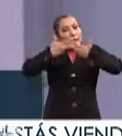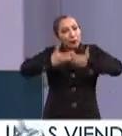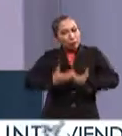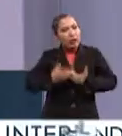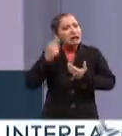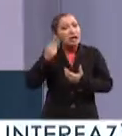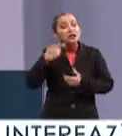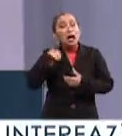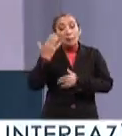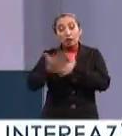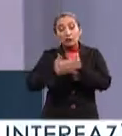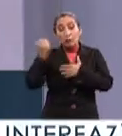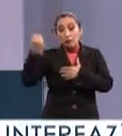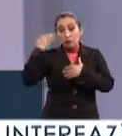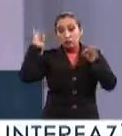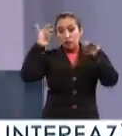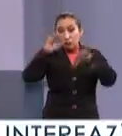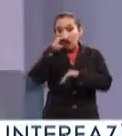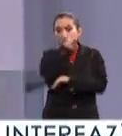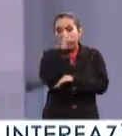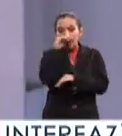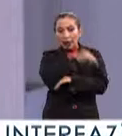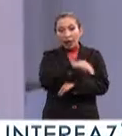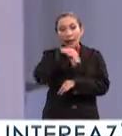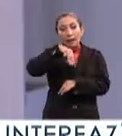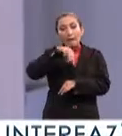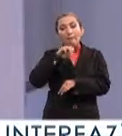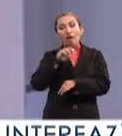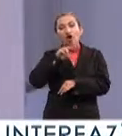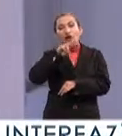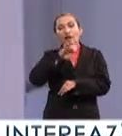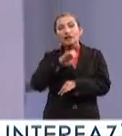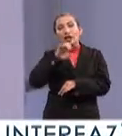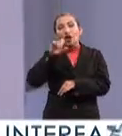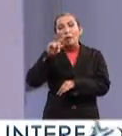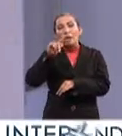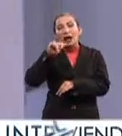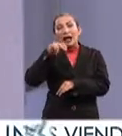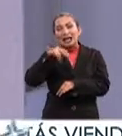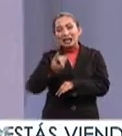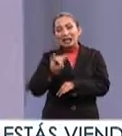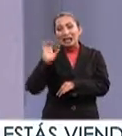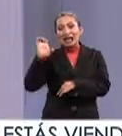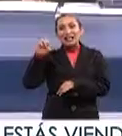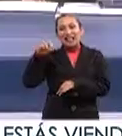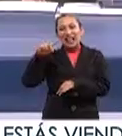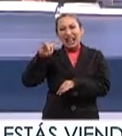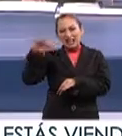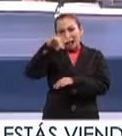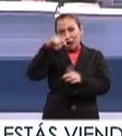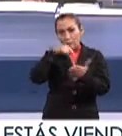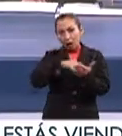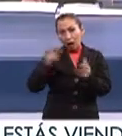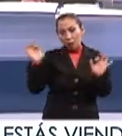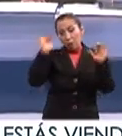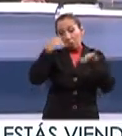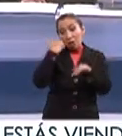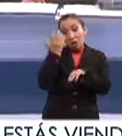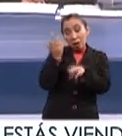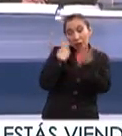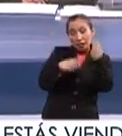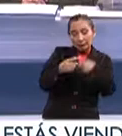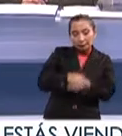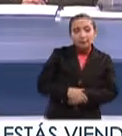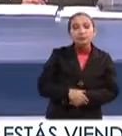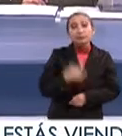hoy precisamente va a haber un foro gratuito en The Movie Company en Escenaria, ahí en la zona sur de la ciudad, para quienes nos quieran acompañar.